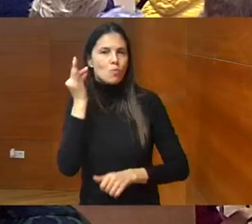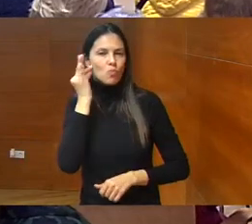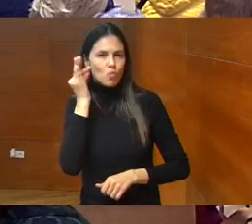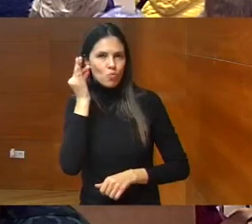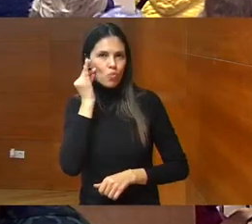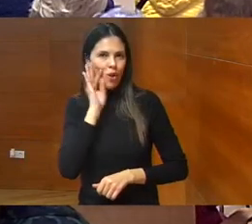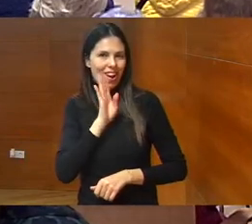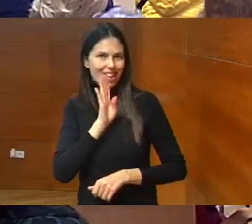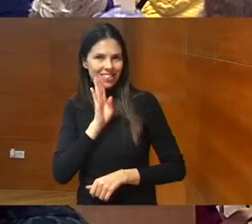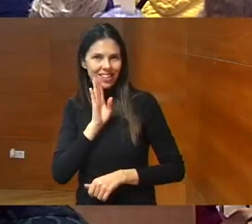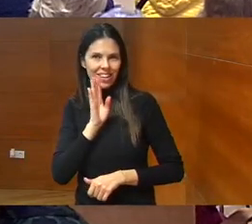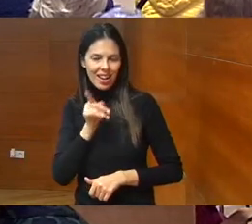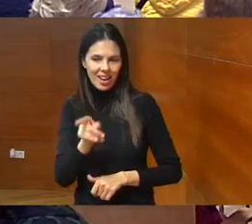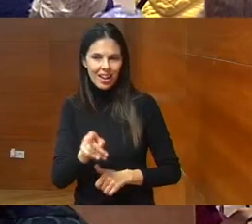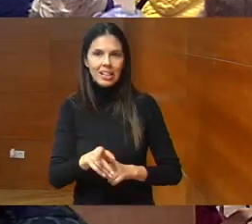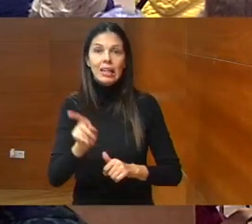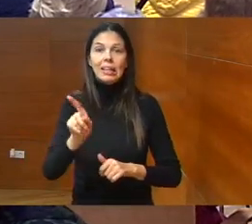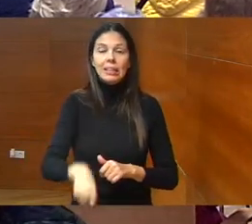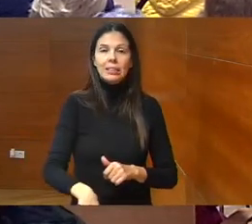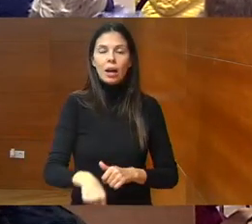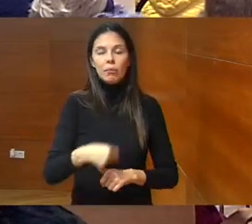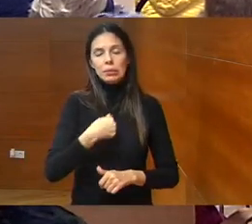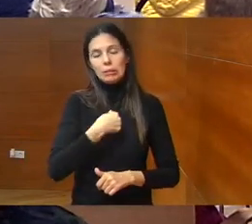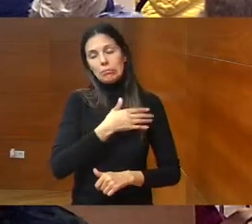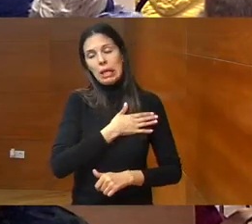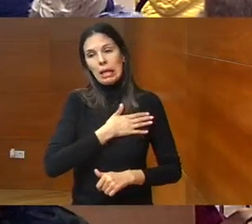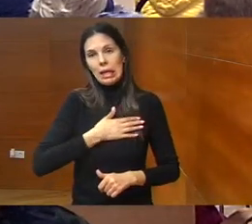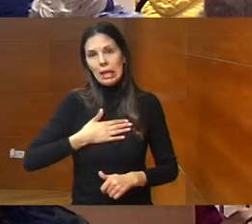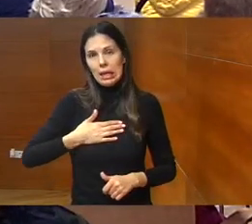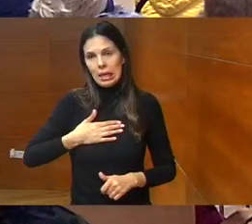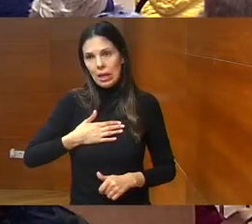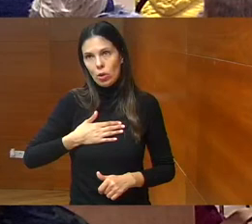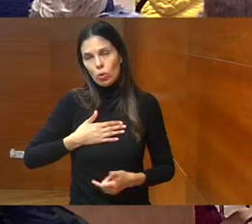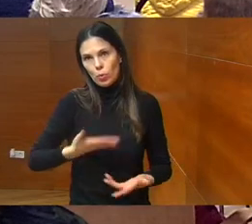y también quiero pues